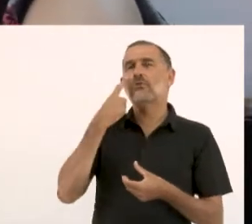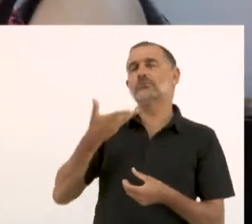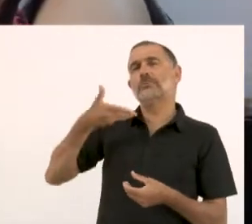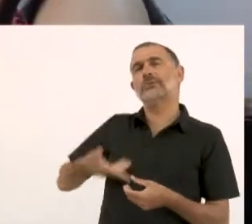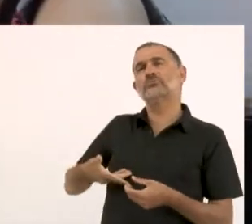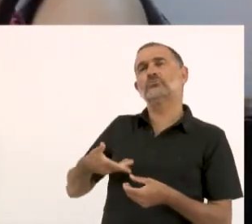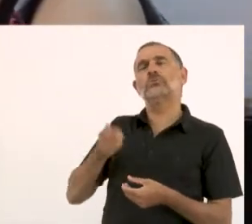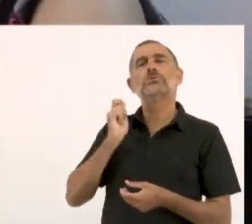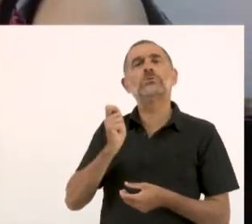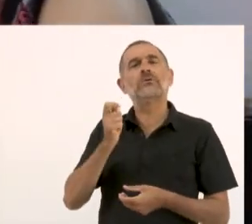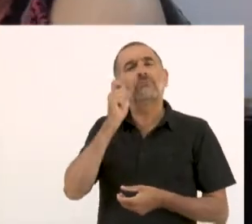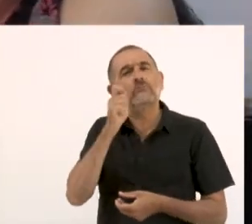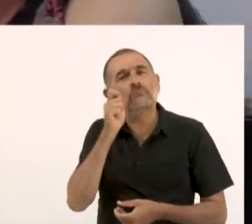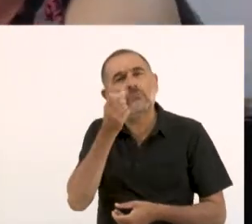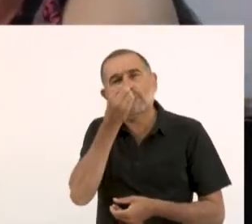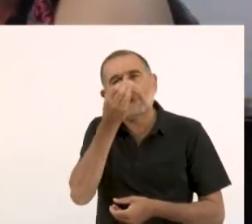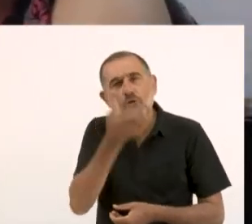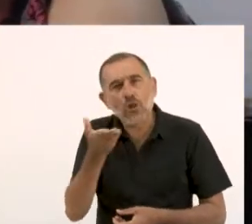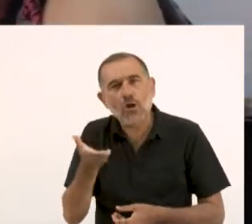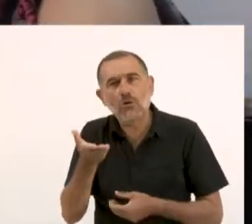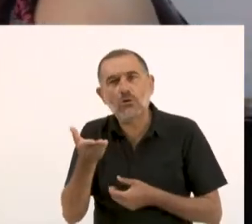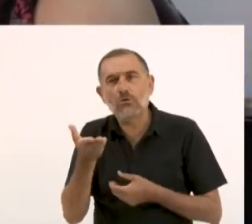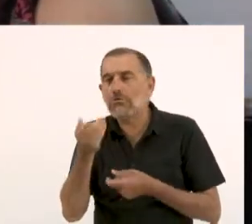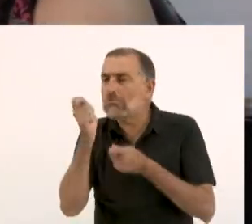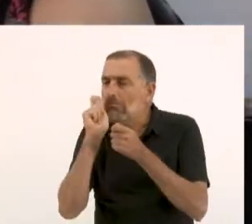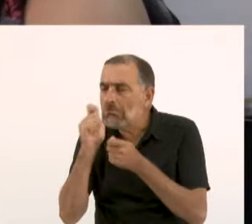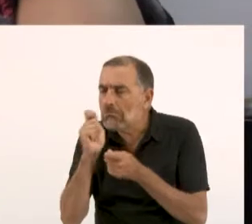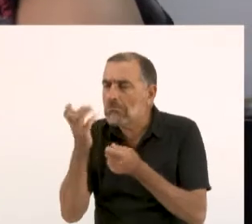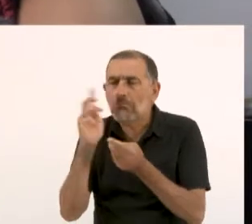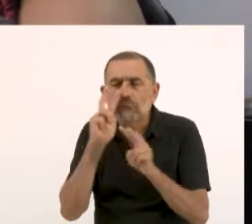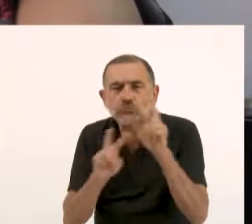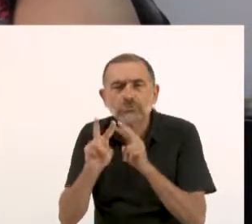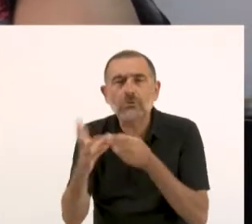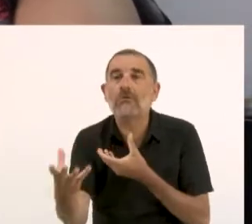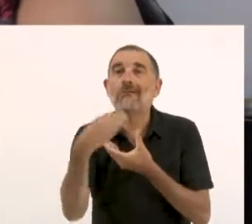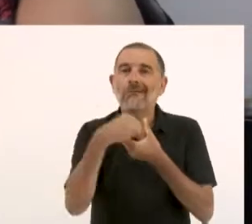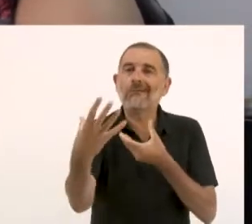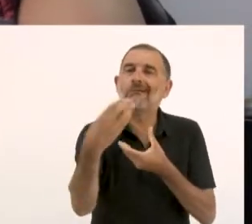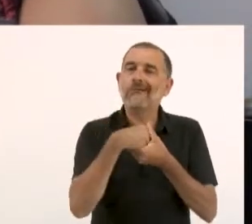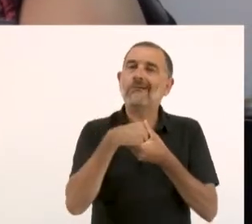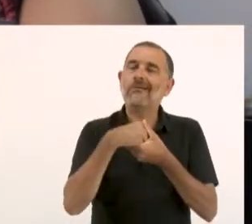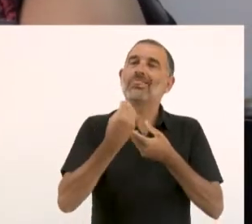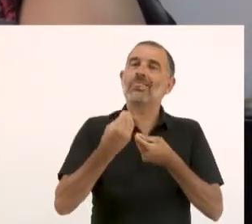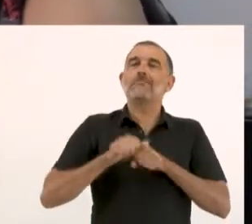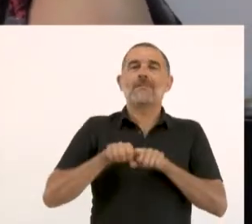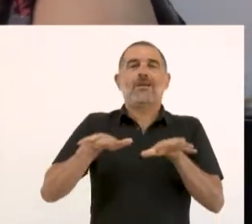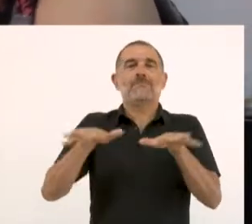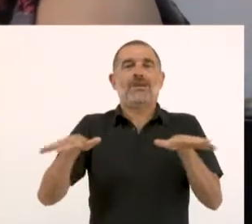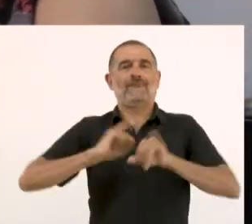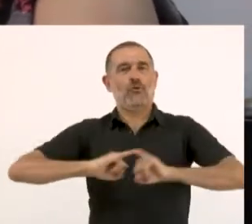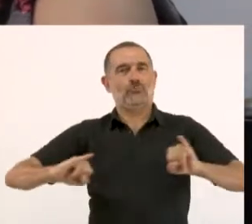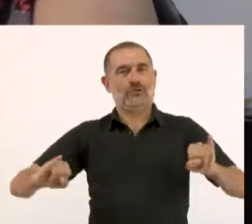abocamos solamente al análisis de los restos. Ahora estamos como integrando un montón de información, no solo de la nuestra, sino también de las comunidades. Así